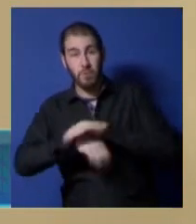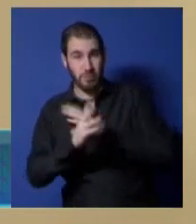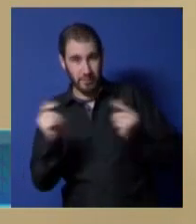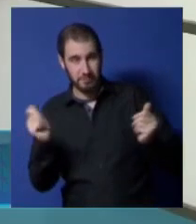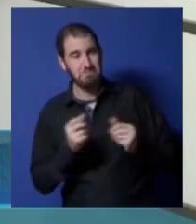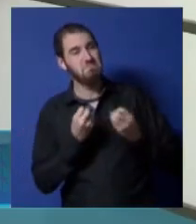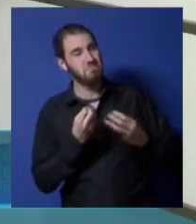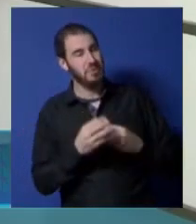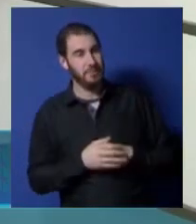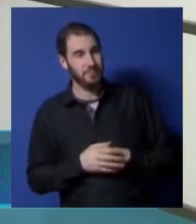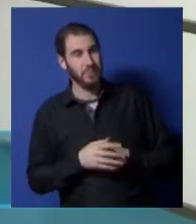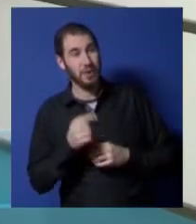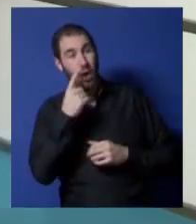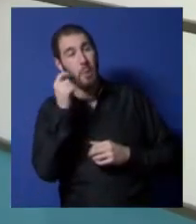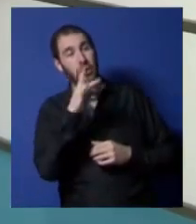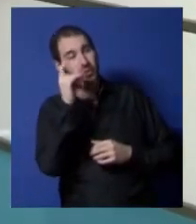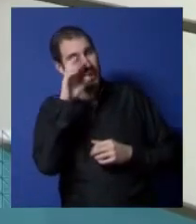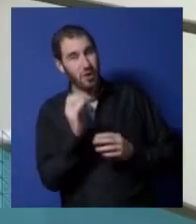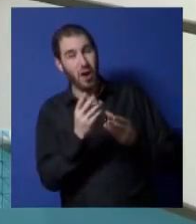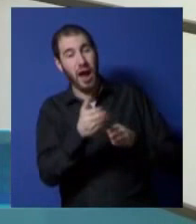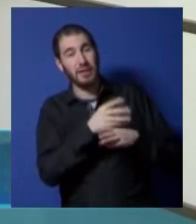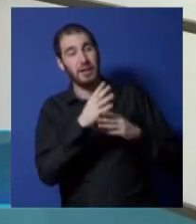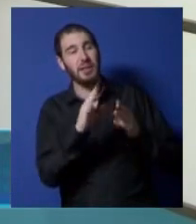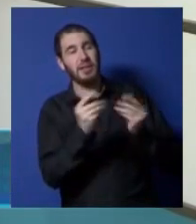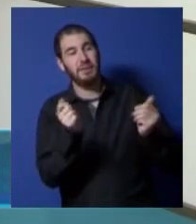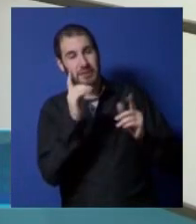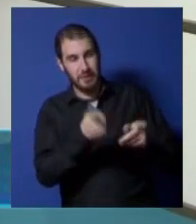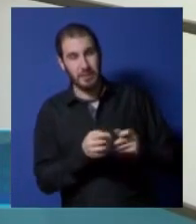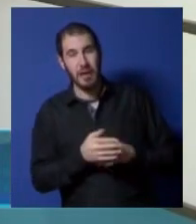Bueno, buenísimo. Va a estar Gastón Lucero entonces en el cierre de Universidad Noticias. Antes del cierre...